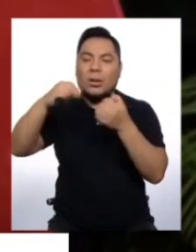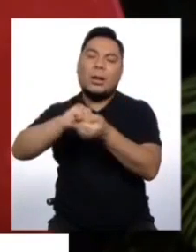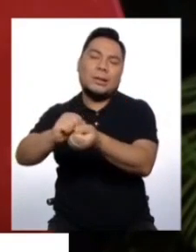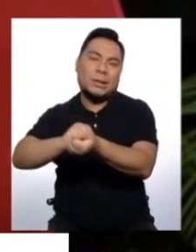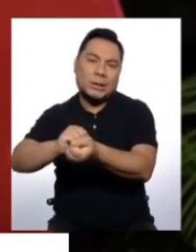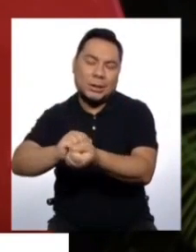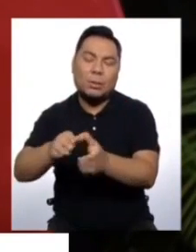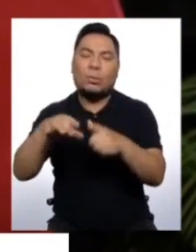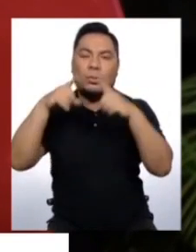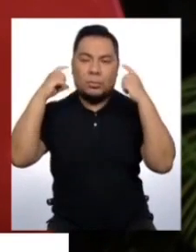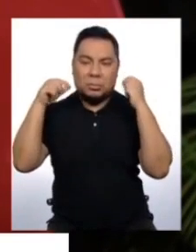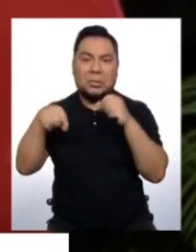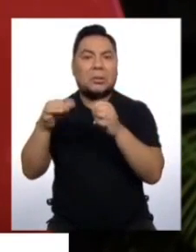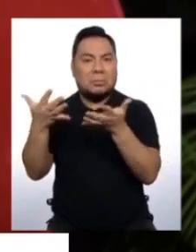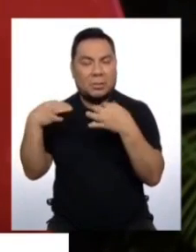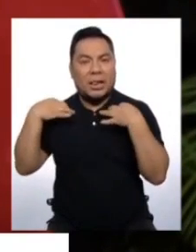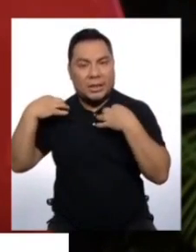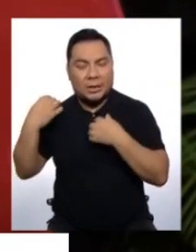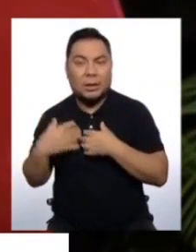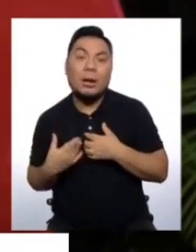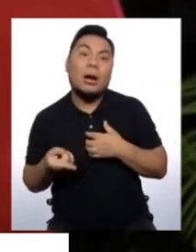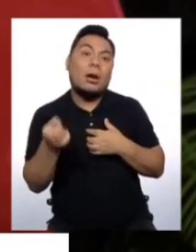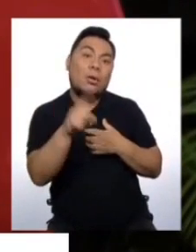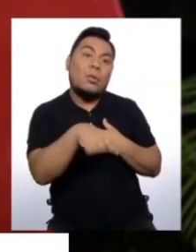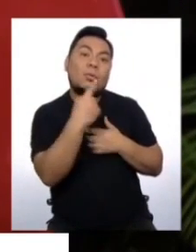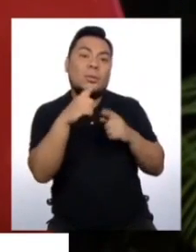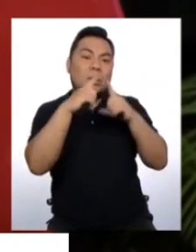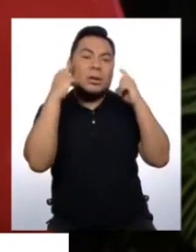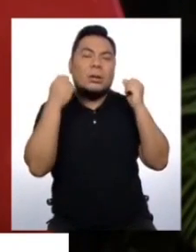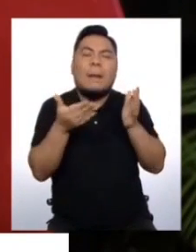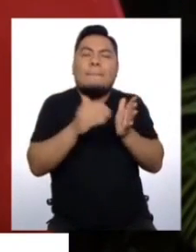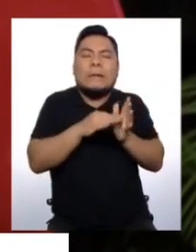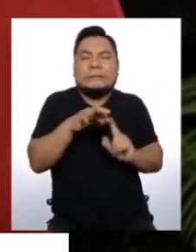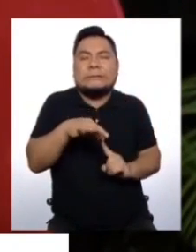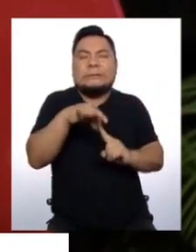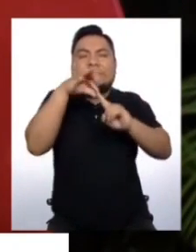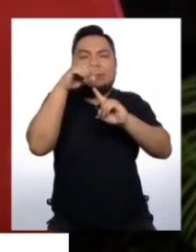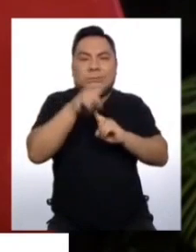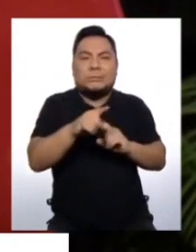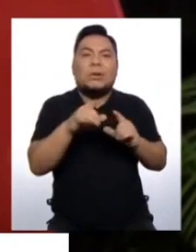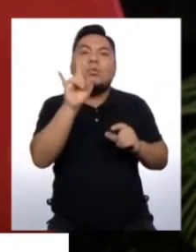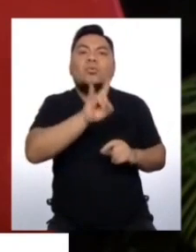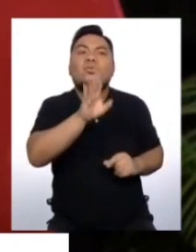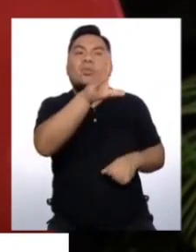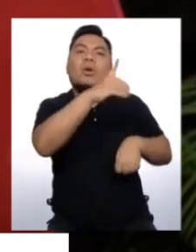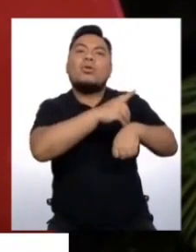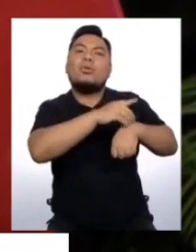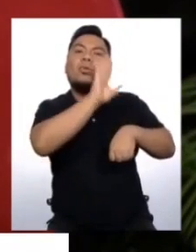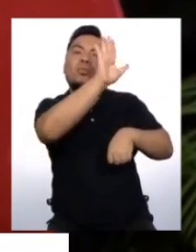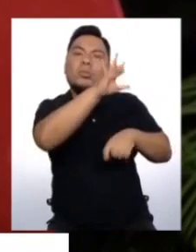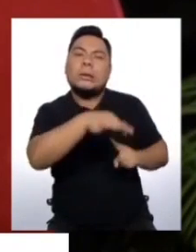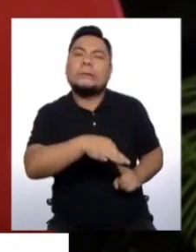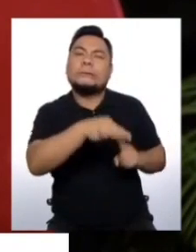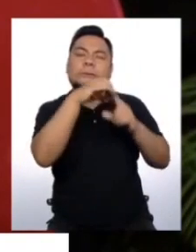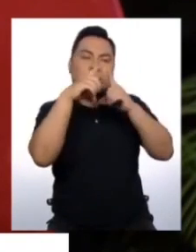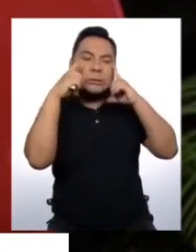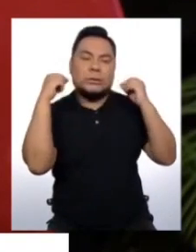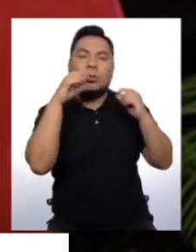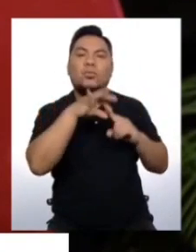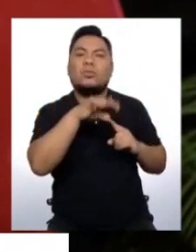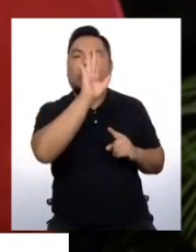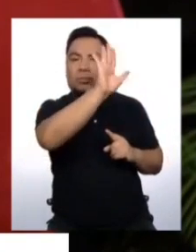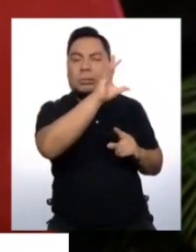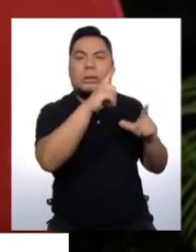lavar. Hay más sofisticadas que usan los médicos, los que están tratando a los